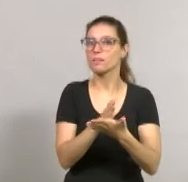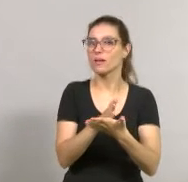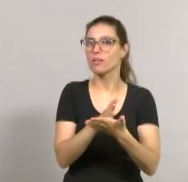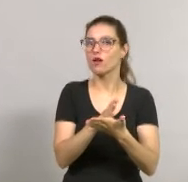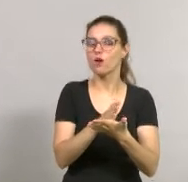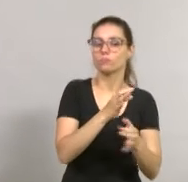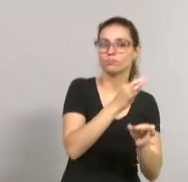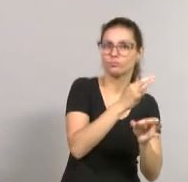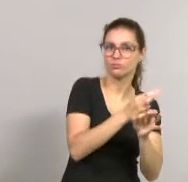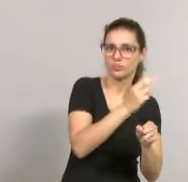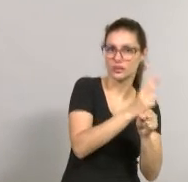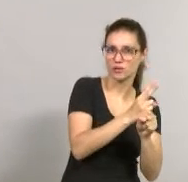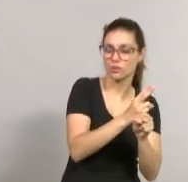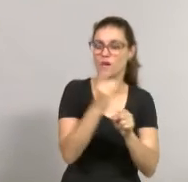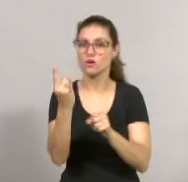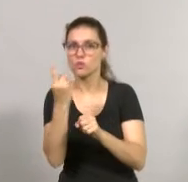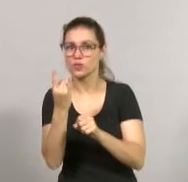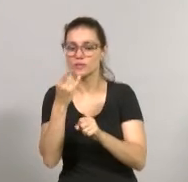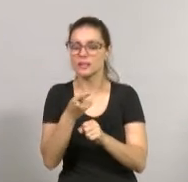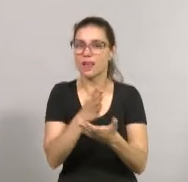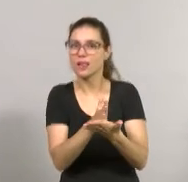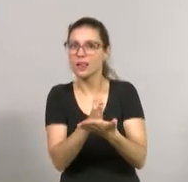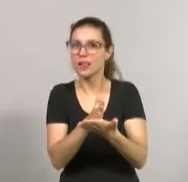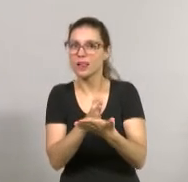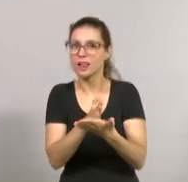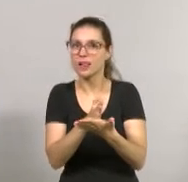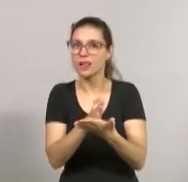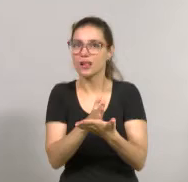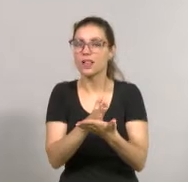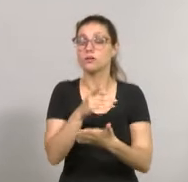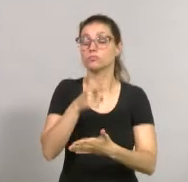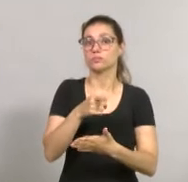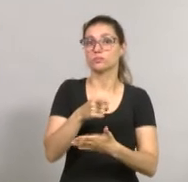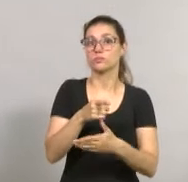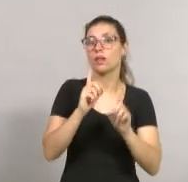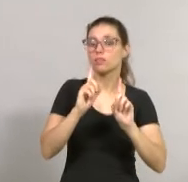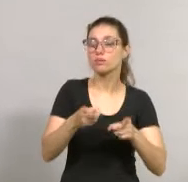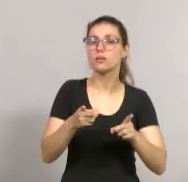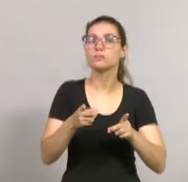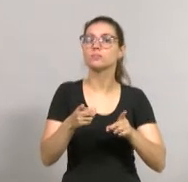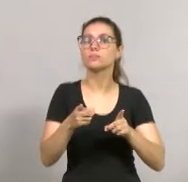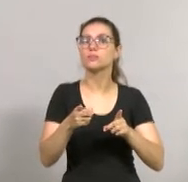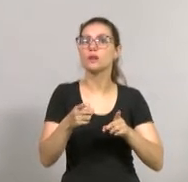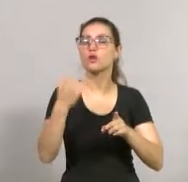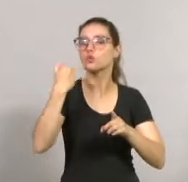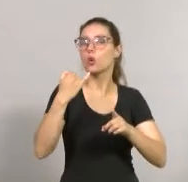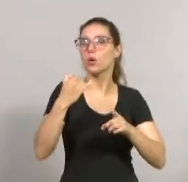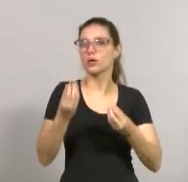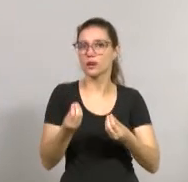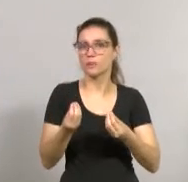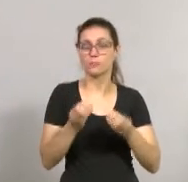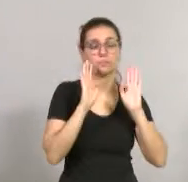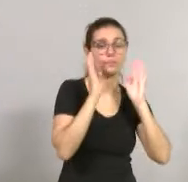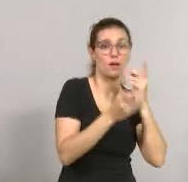universidad para nuestros estudiantes y sobre todo lograr que nuestros estudiantes que están terminando la